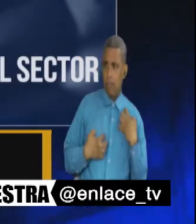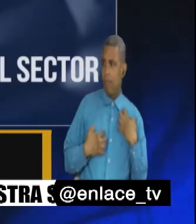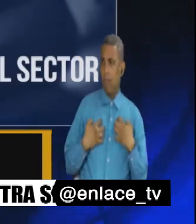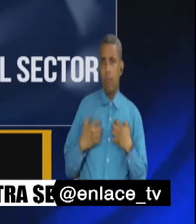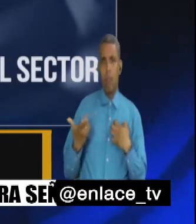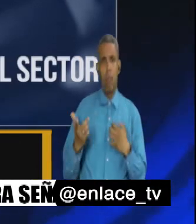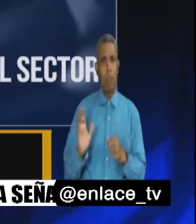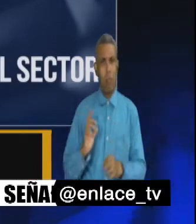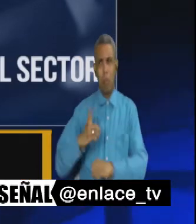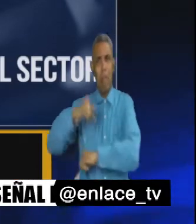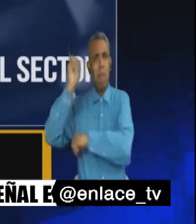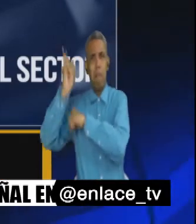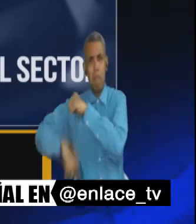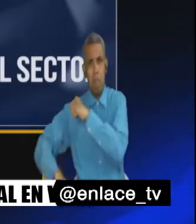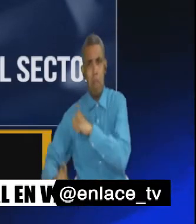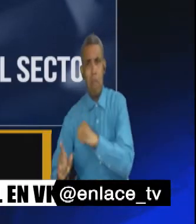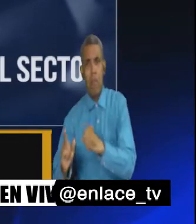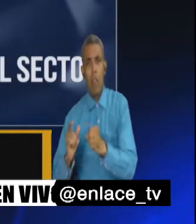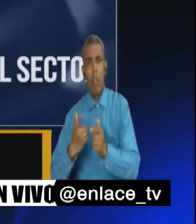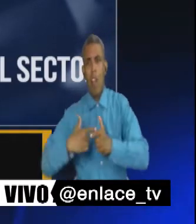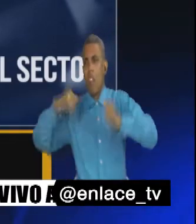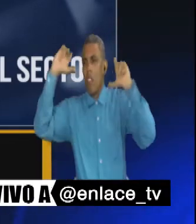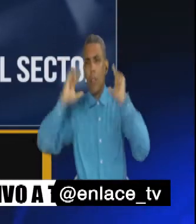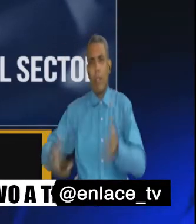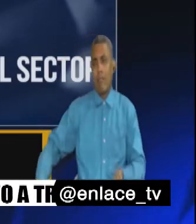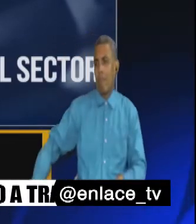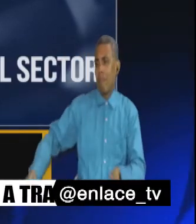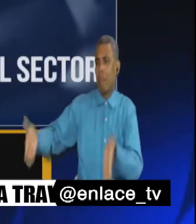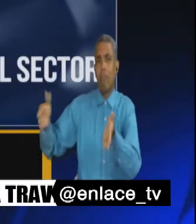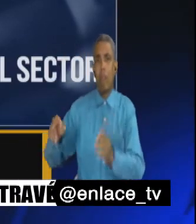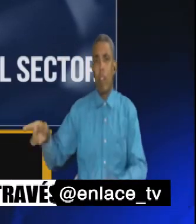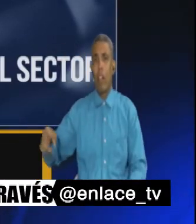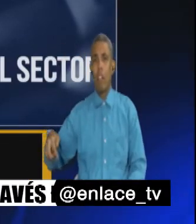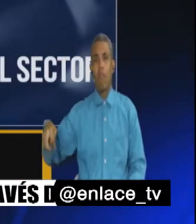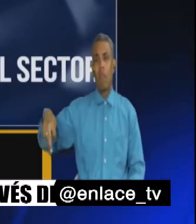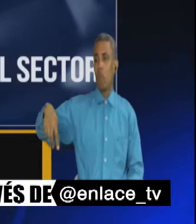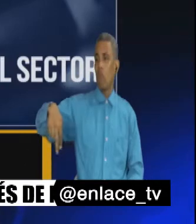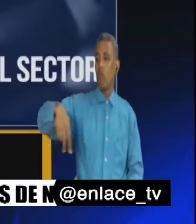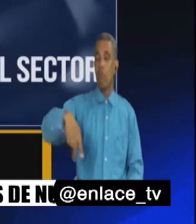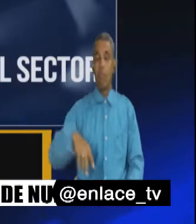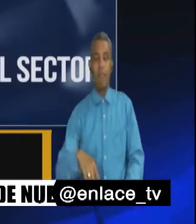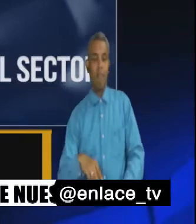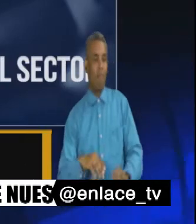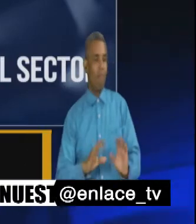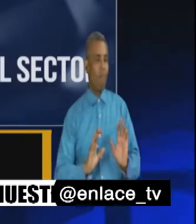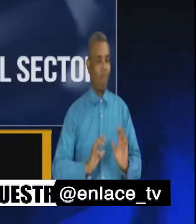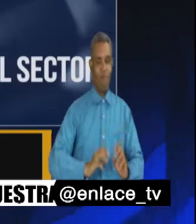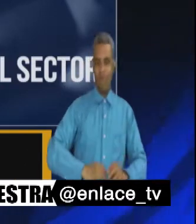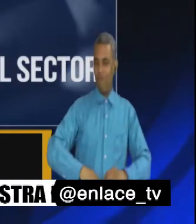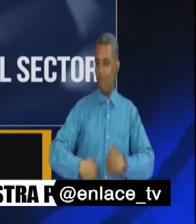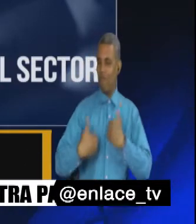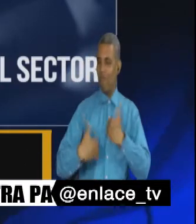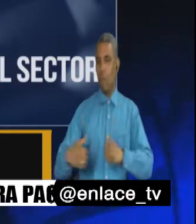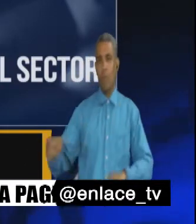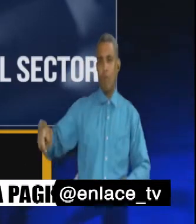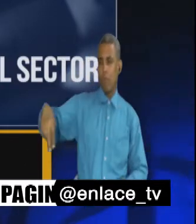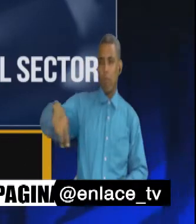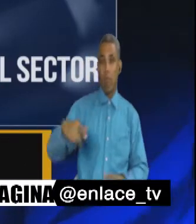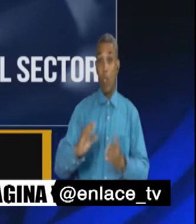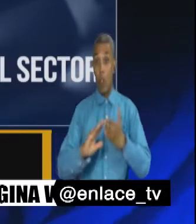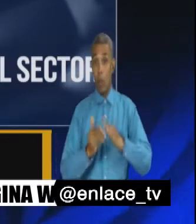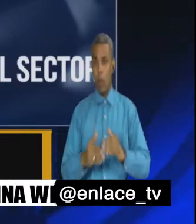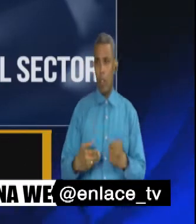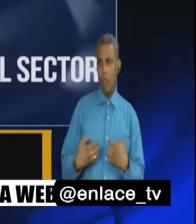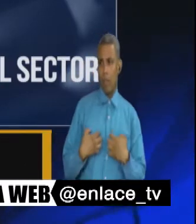ver que dejan libre un peligro de eso, viendo que es un peligro para la sociedad, un peligro para los